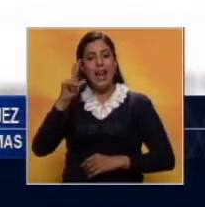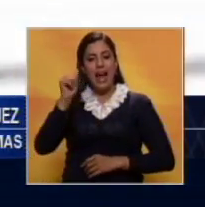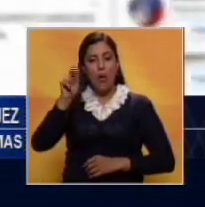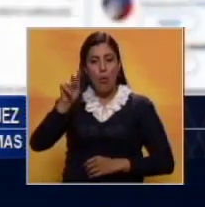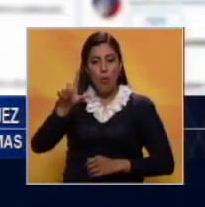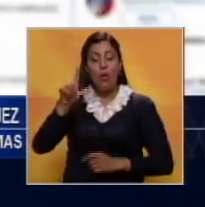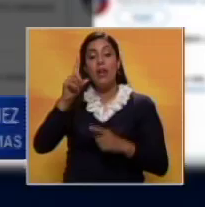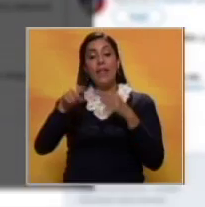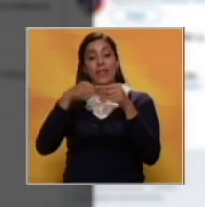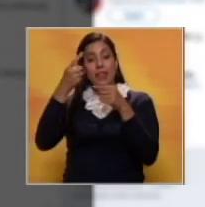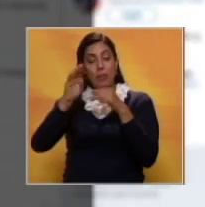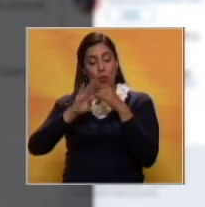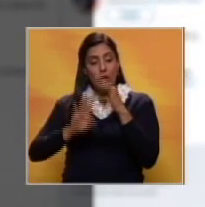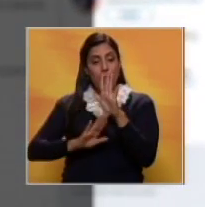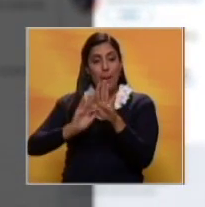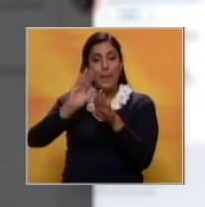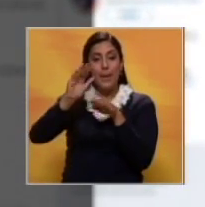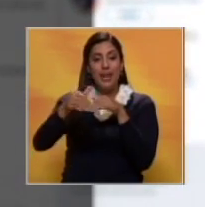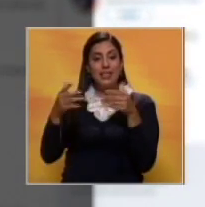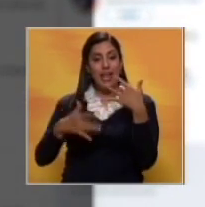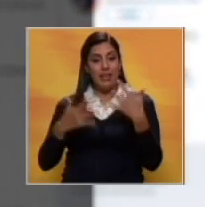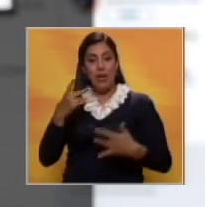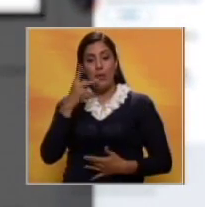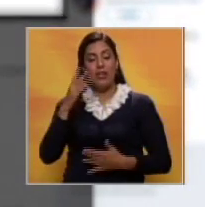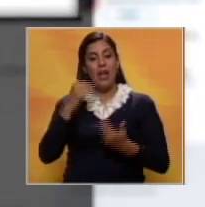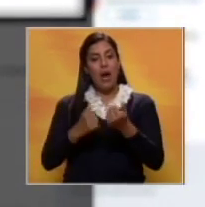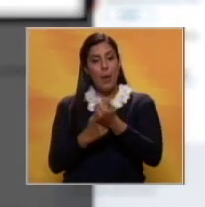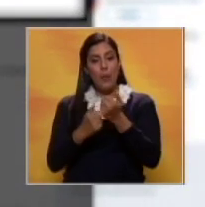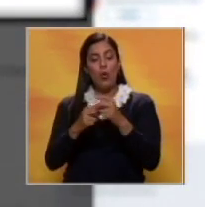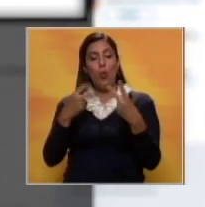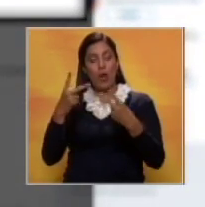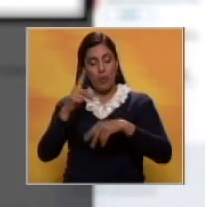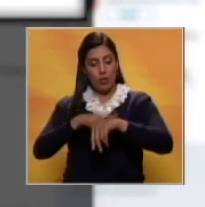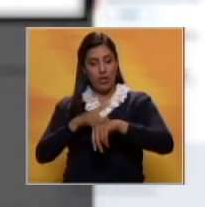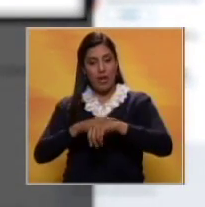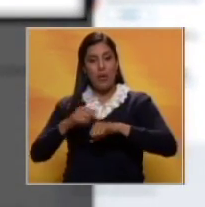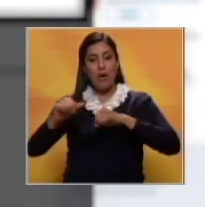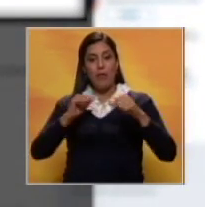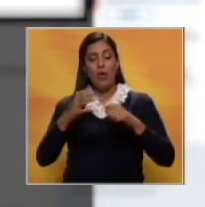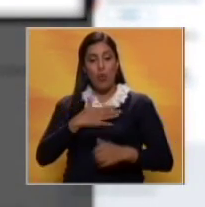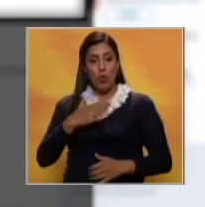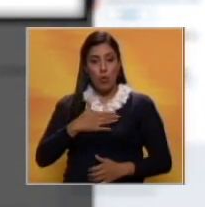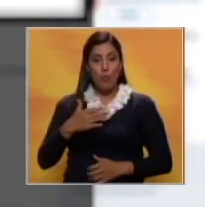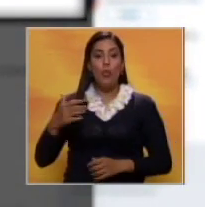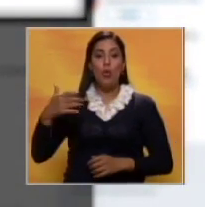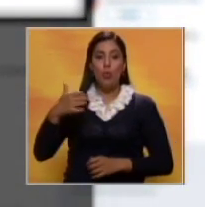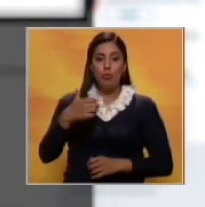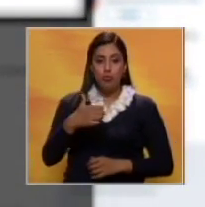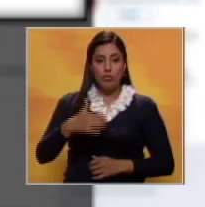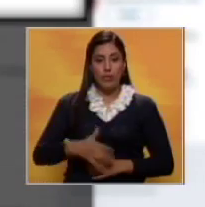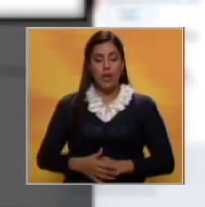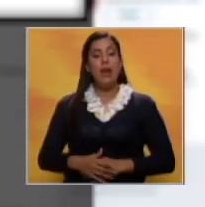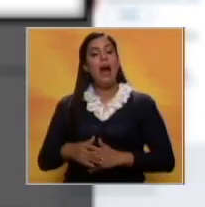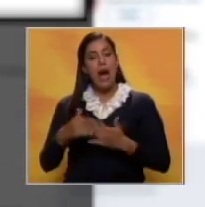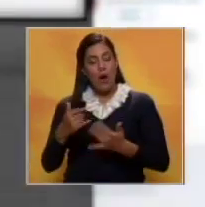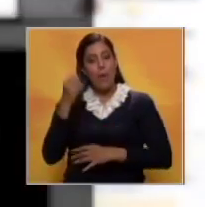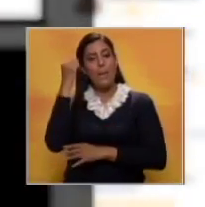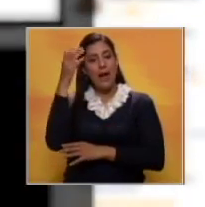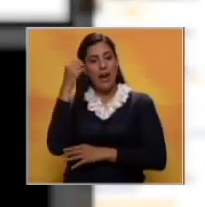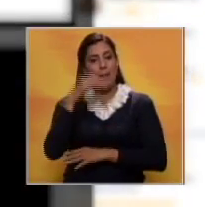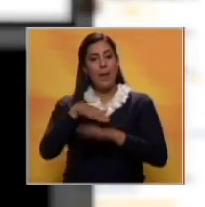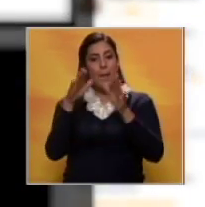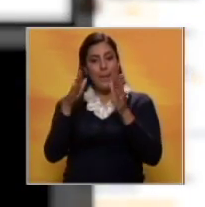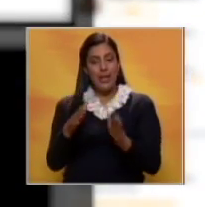Leoni. En su último paso por la actividad política fue militante de Un Nuevo Tiempo y activista de la Mesa de la Unidad Democrática. Fue